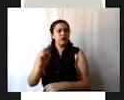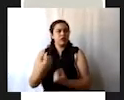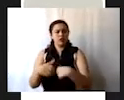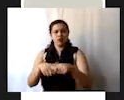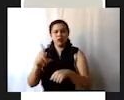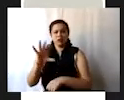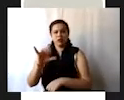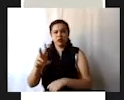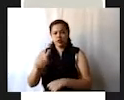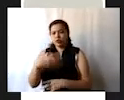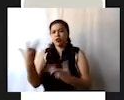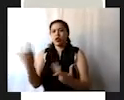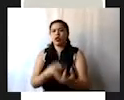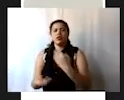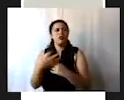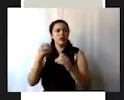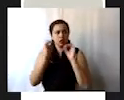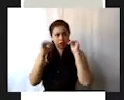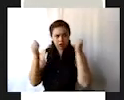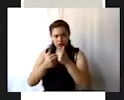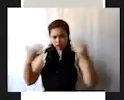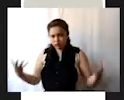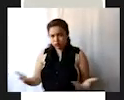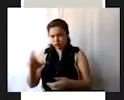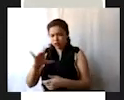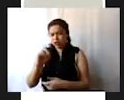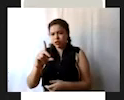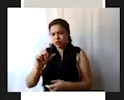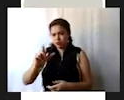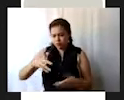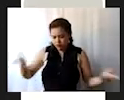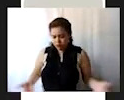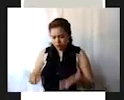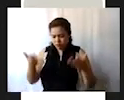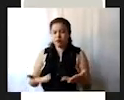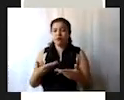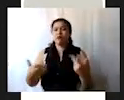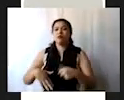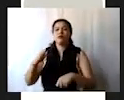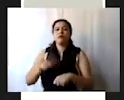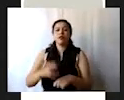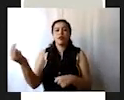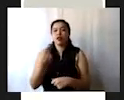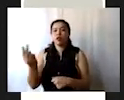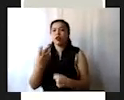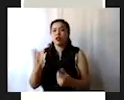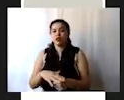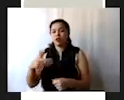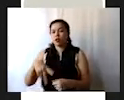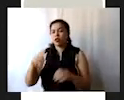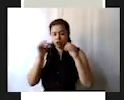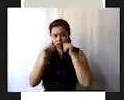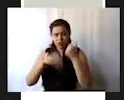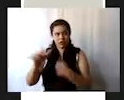cooperación entre las organizaciones de la sociedad civil es más que nunca una necesidad. Las organizaciones de la